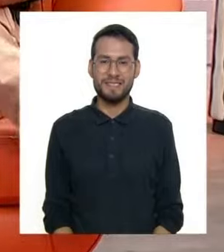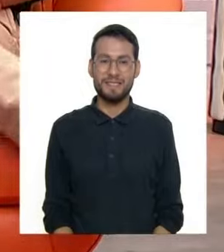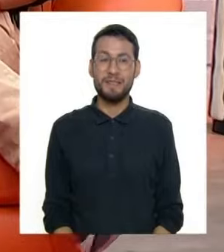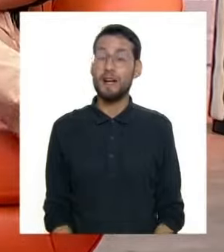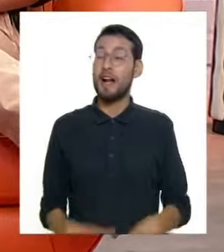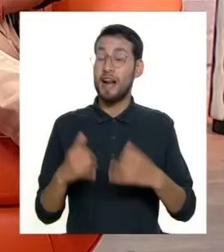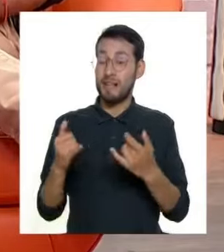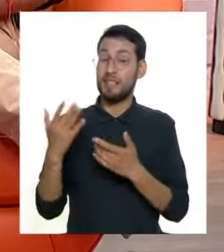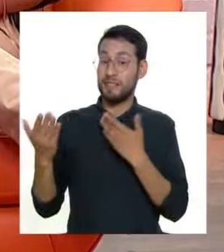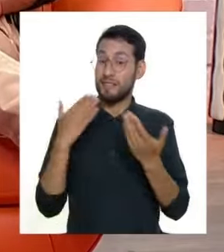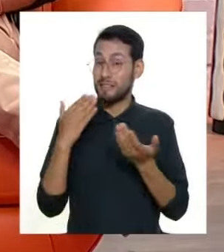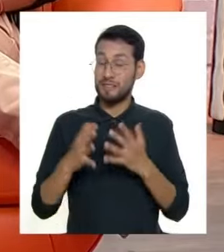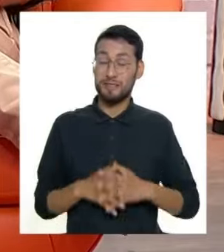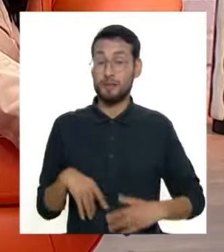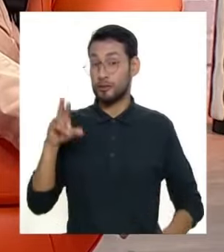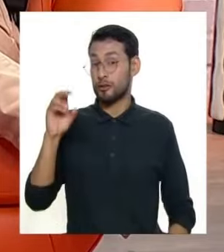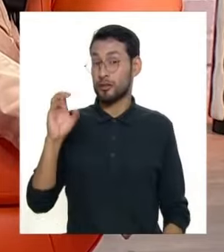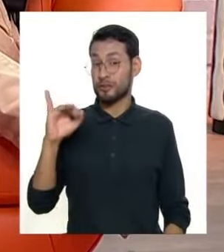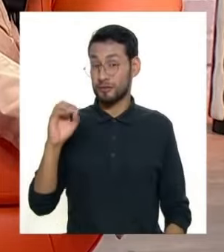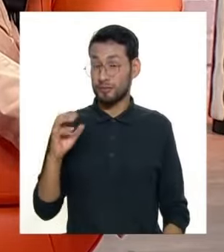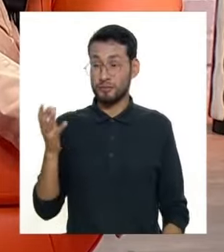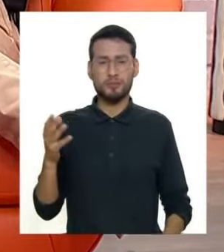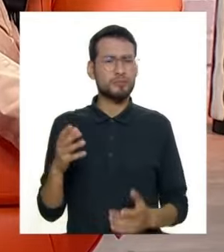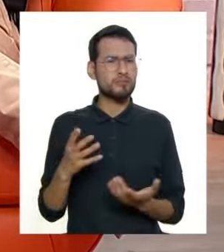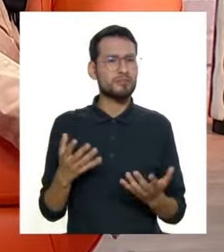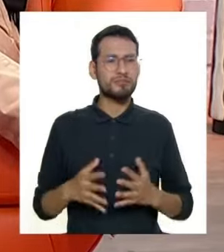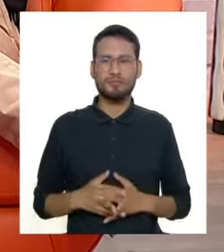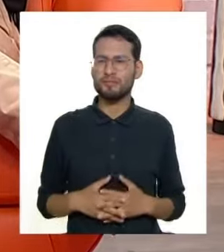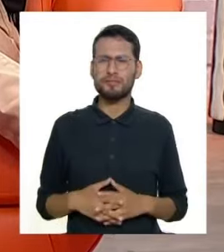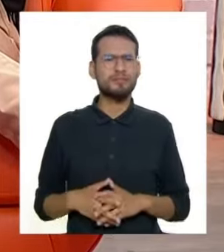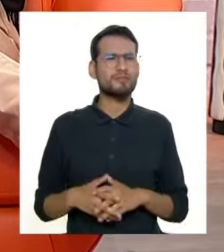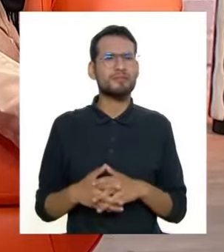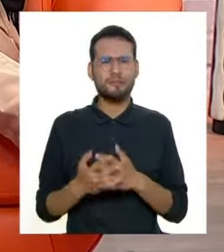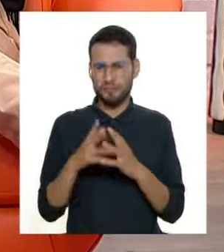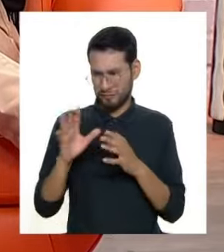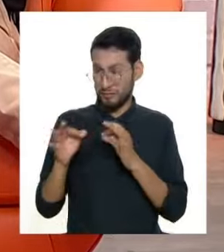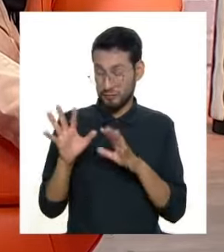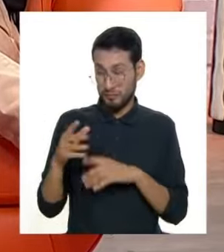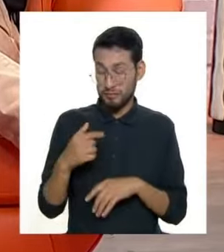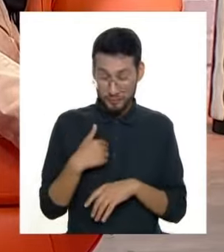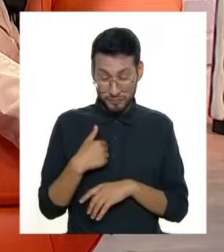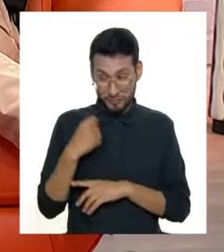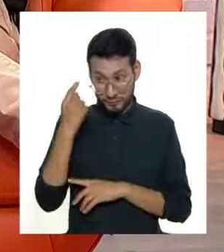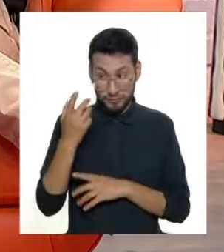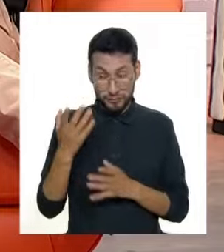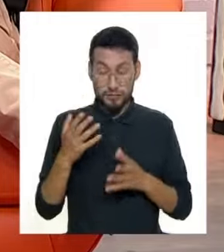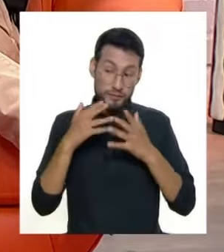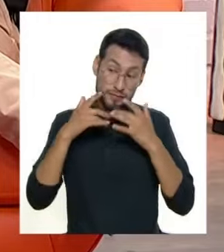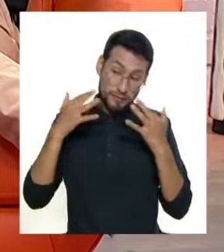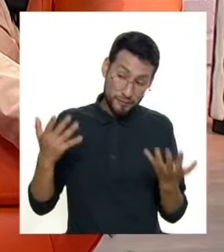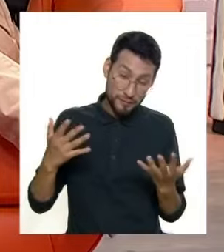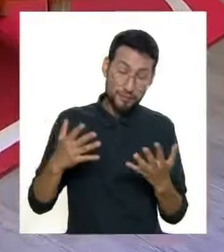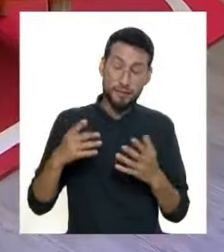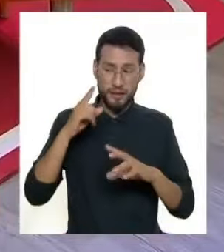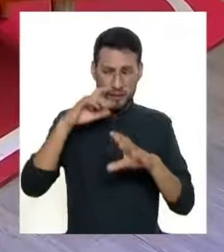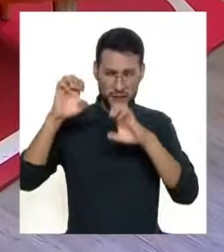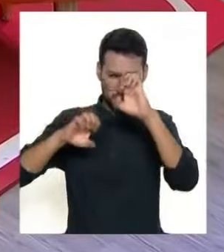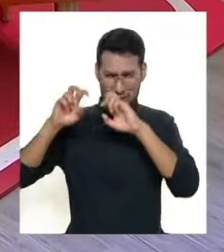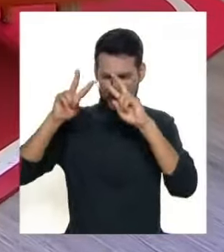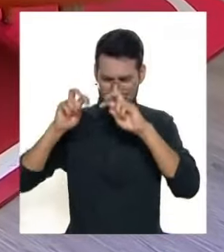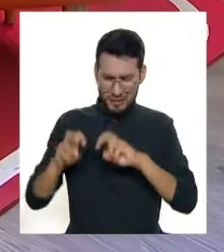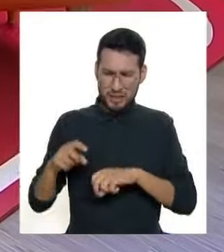Y estábamos hablando con Rocío sobre, finalmente, a ver, corrígeme si he entendido, la felicidad es un análisis en